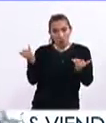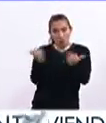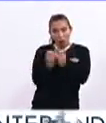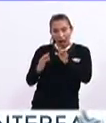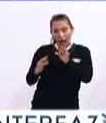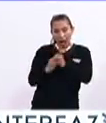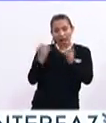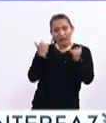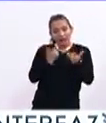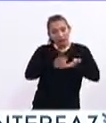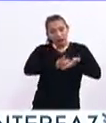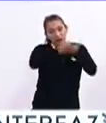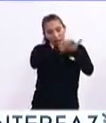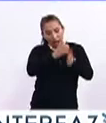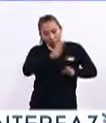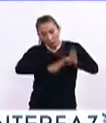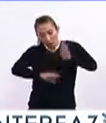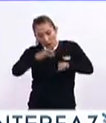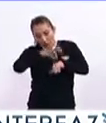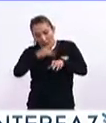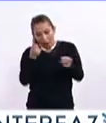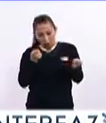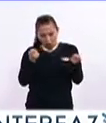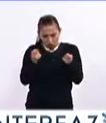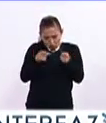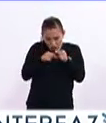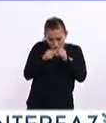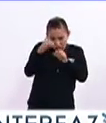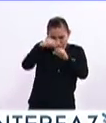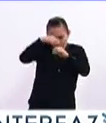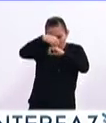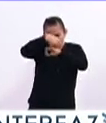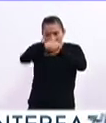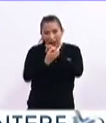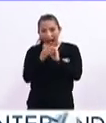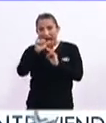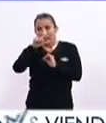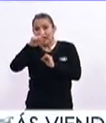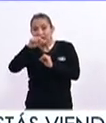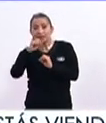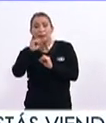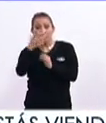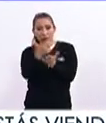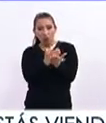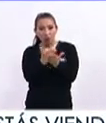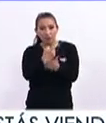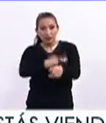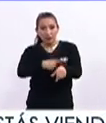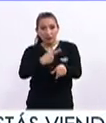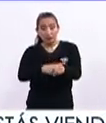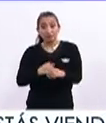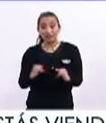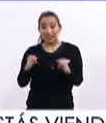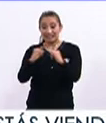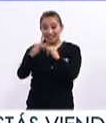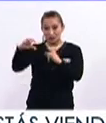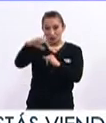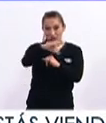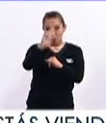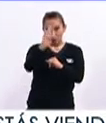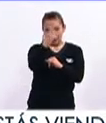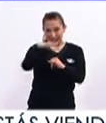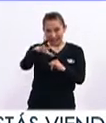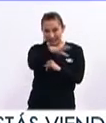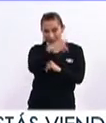en la producción de herramientas biomédicas para manipular moléculas de ADN y en tratamientos médicos. Instituciones educativas de